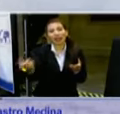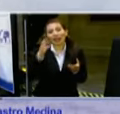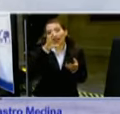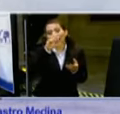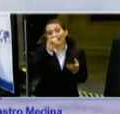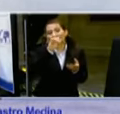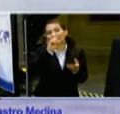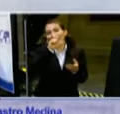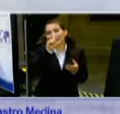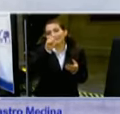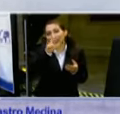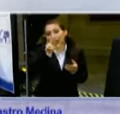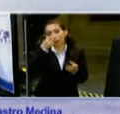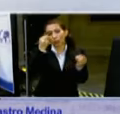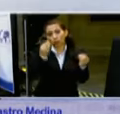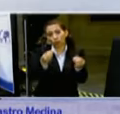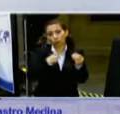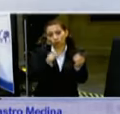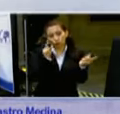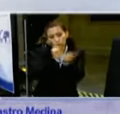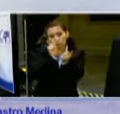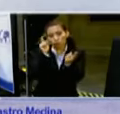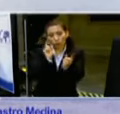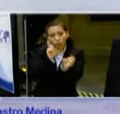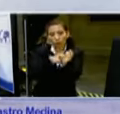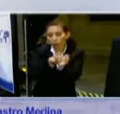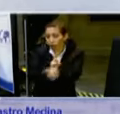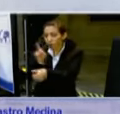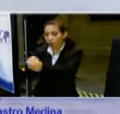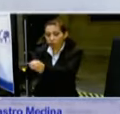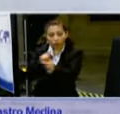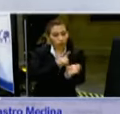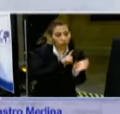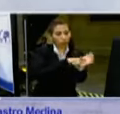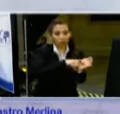de múltiples pertenencias. Entonces ahí es donde habla que somos